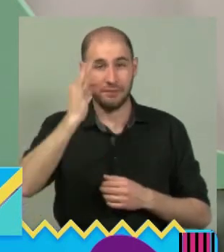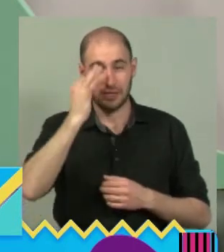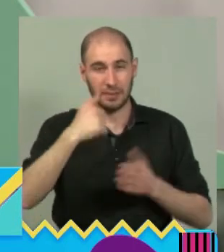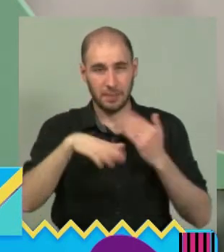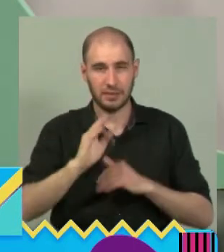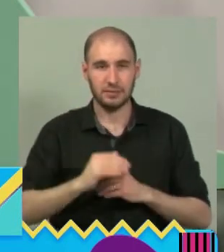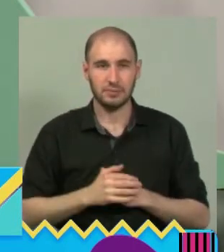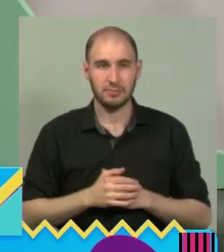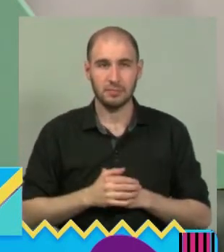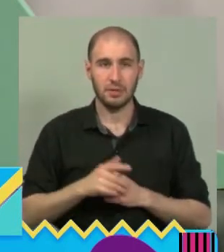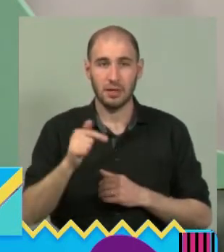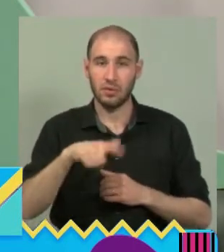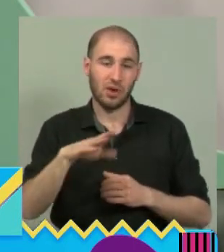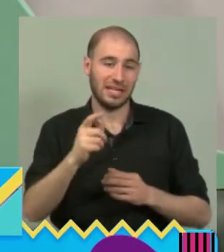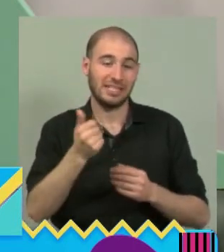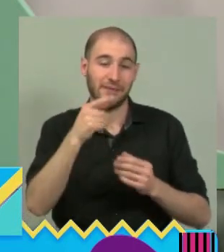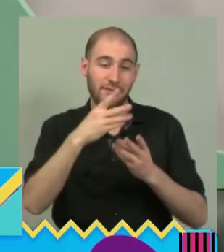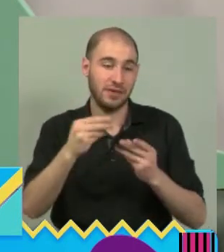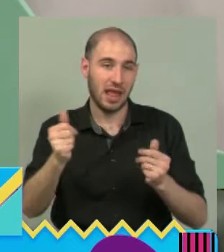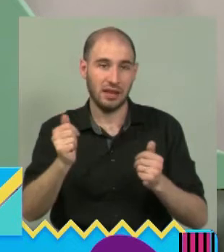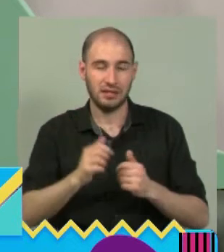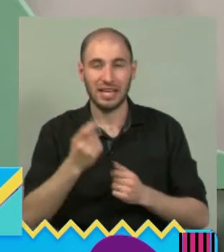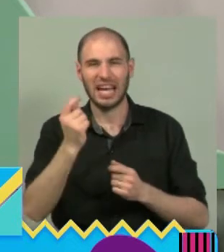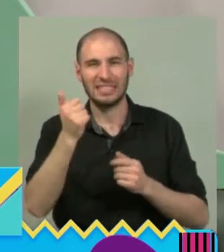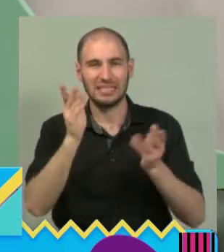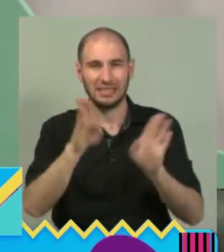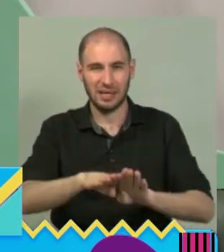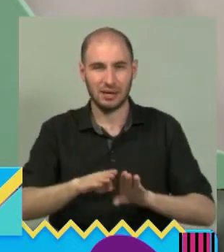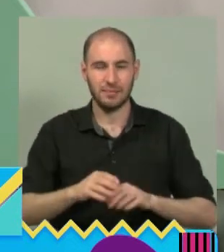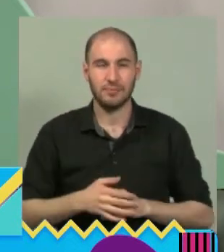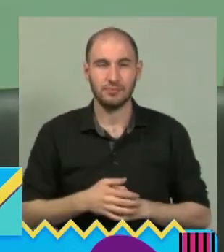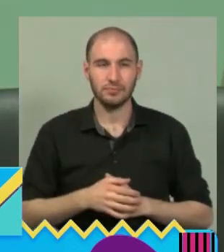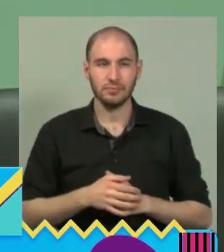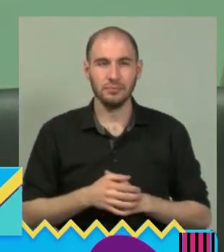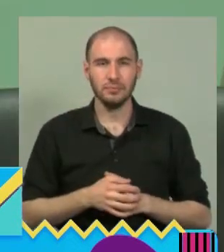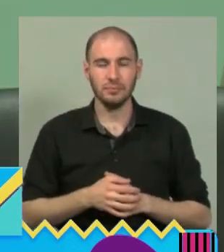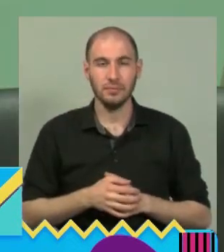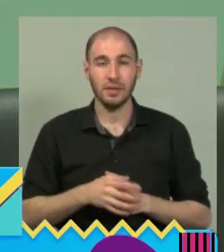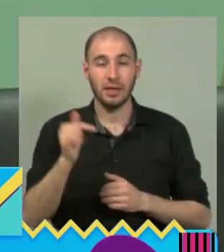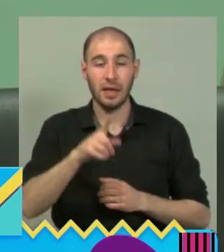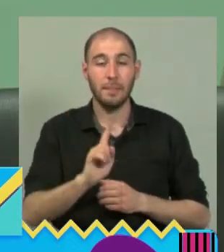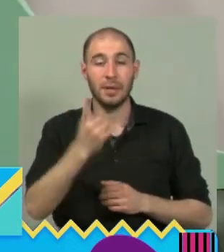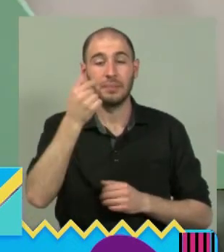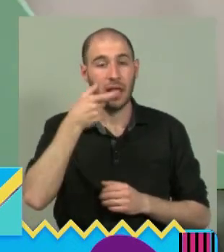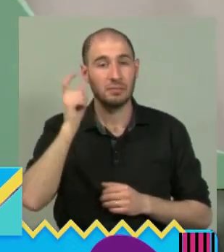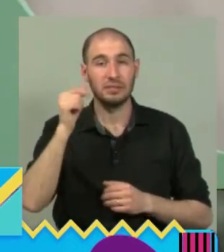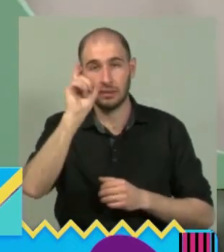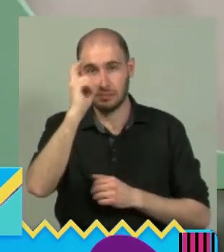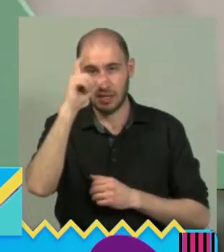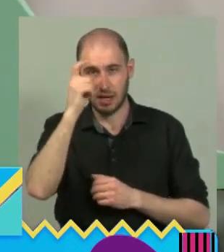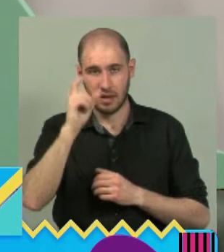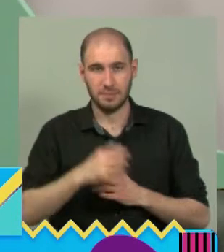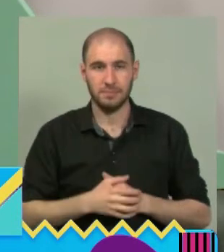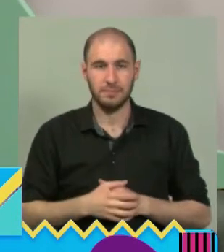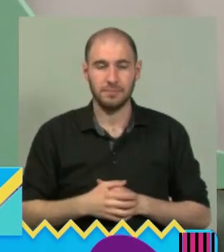años, que está en su punto ya final, en su etapa casi de cierre, y creo que fue la primera experiencia en minería